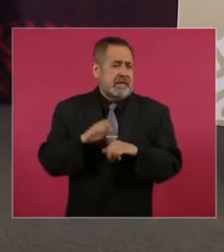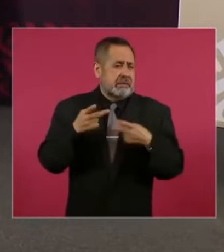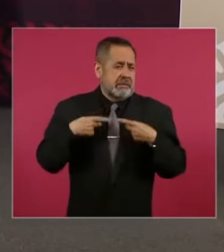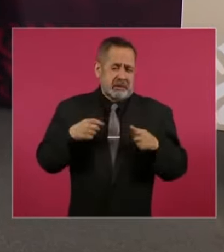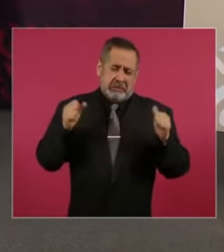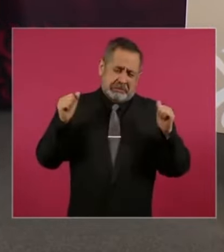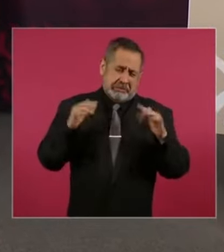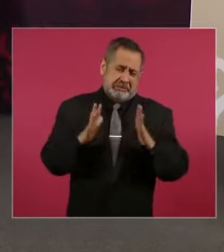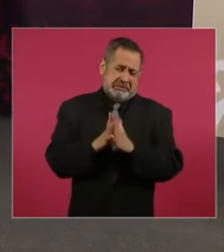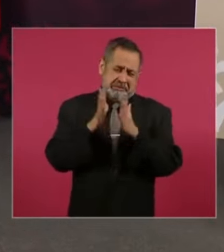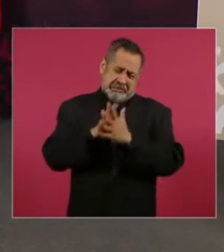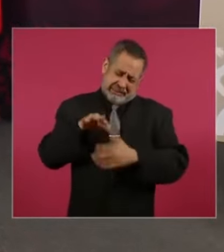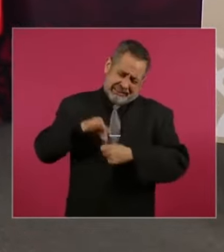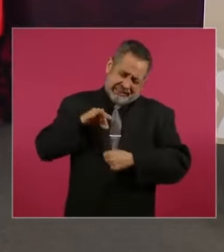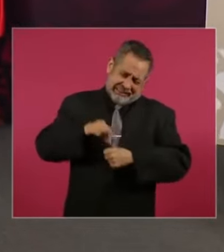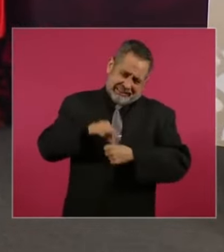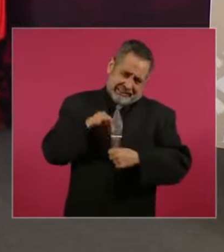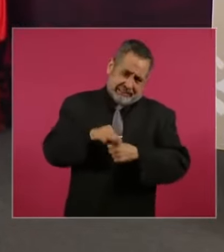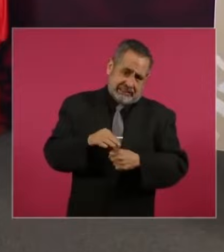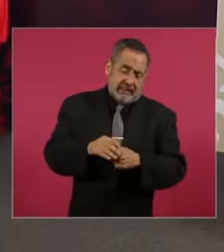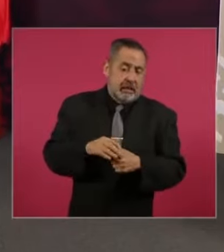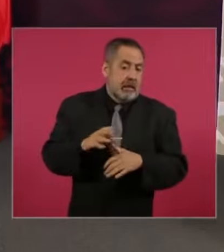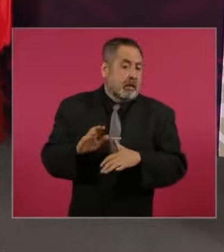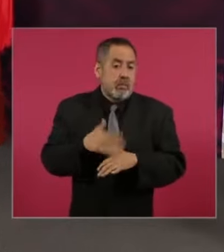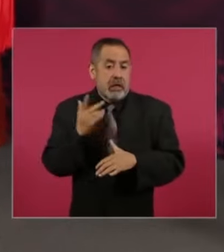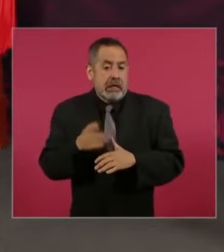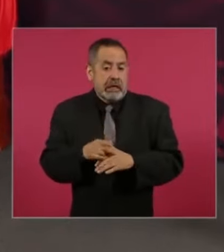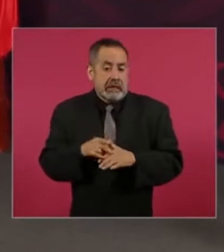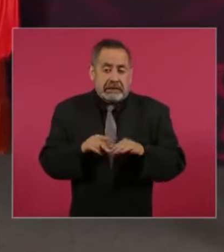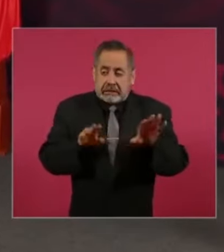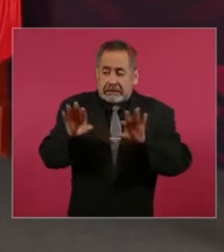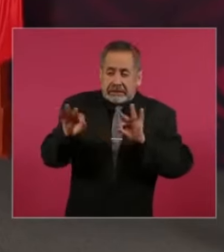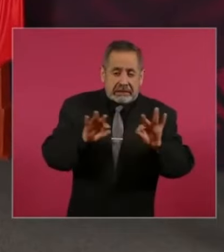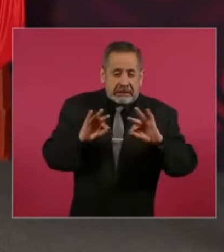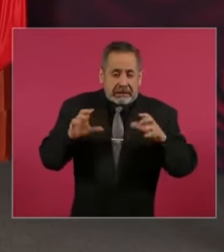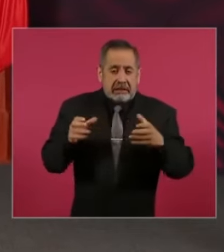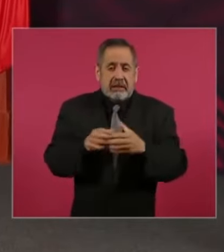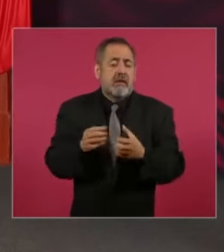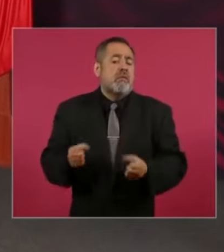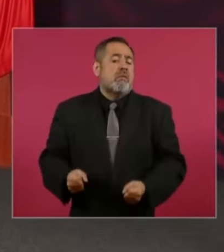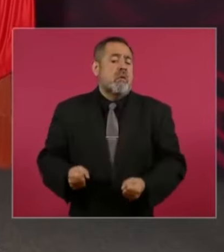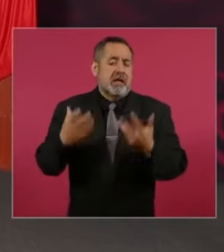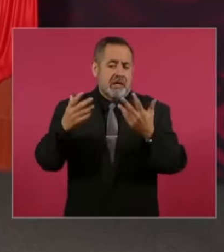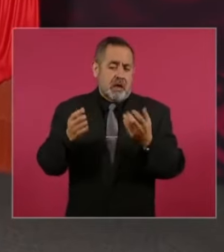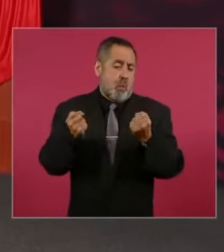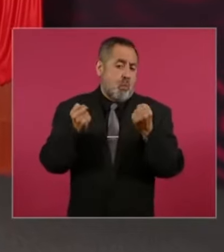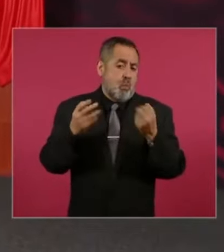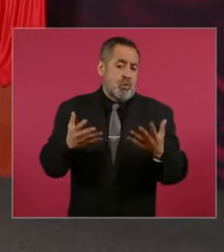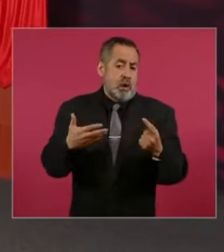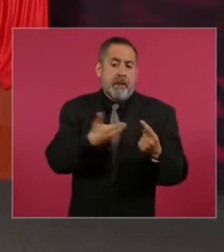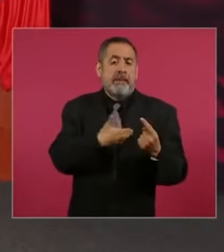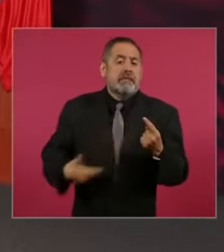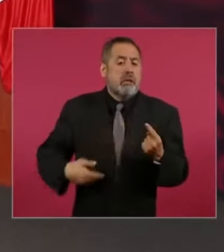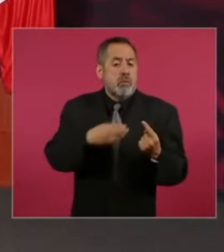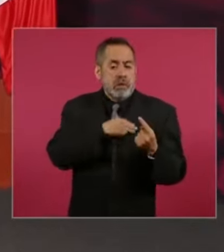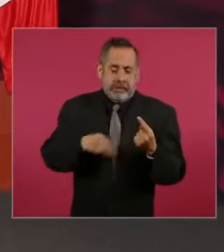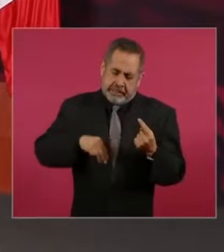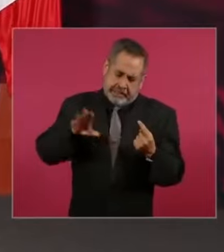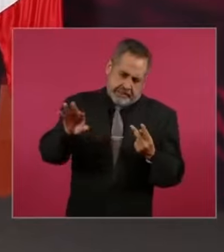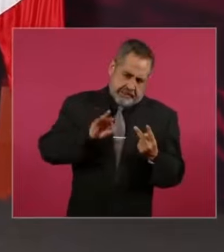participativas, porque se van a elegir a muchos presidentes